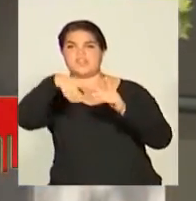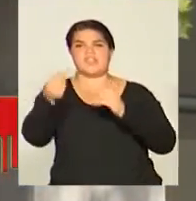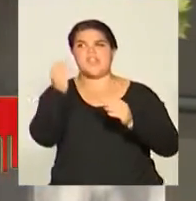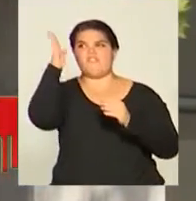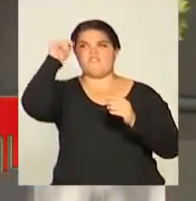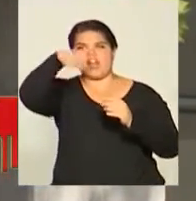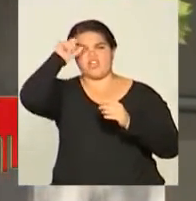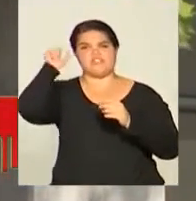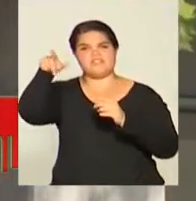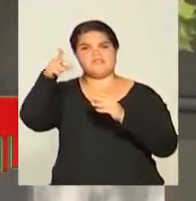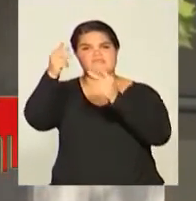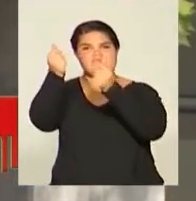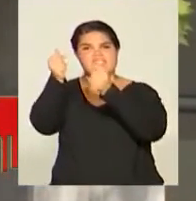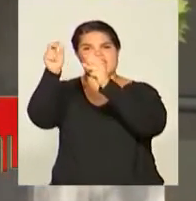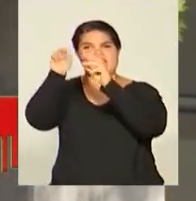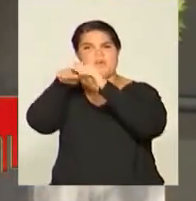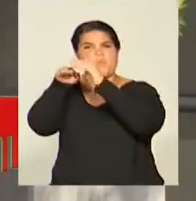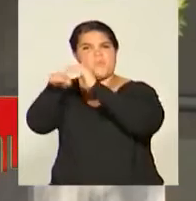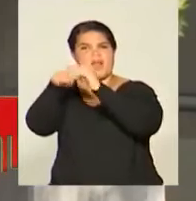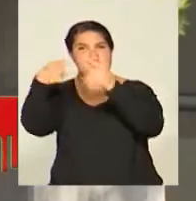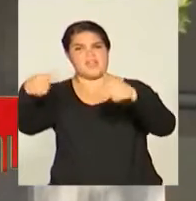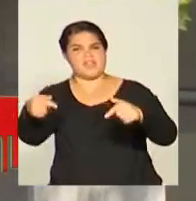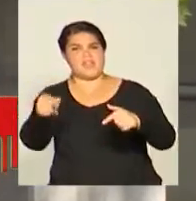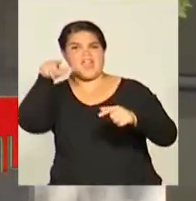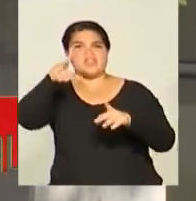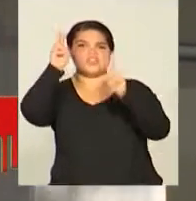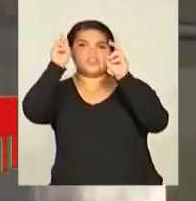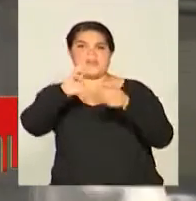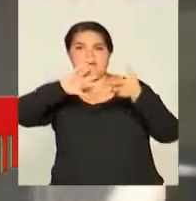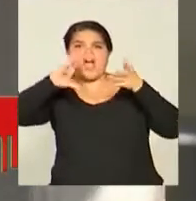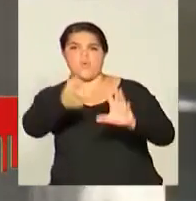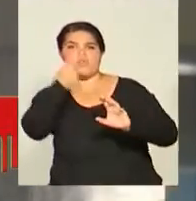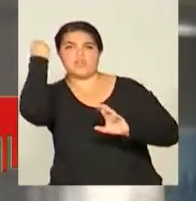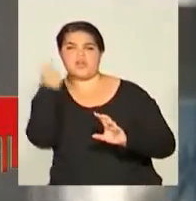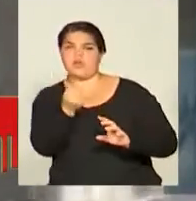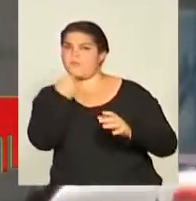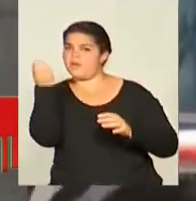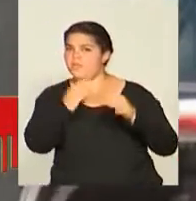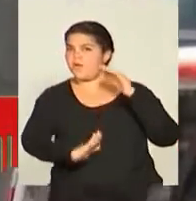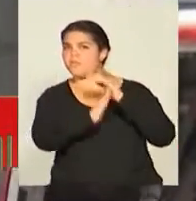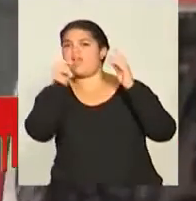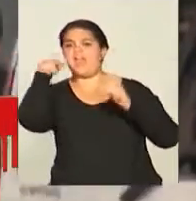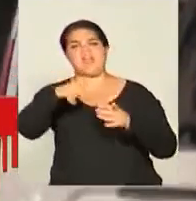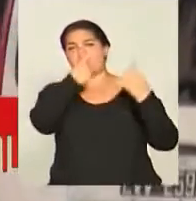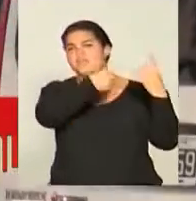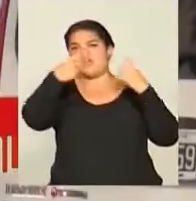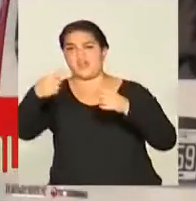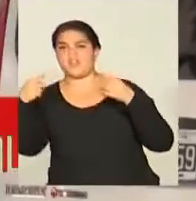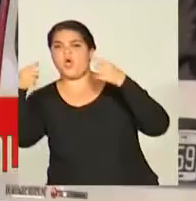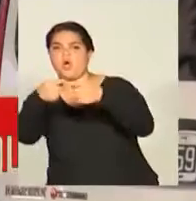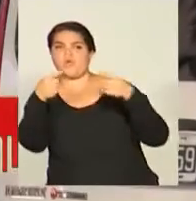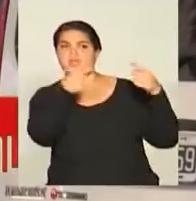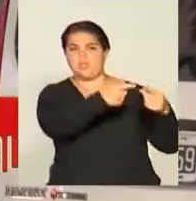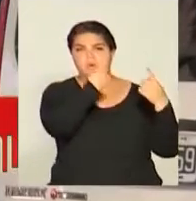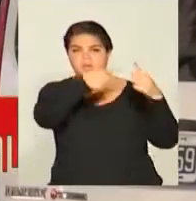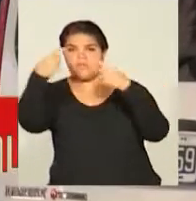pasa la primera medida económica fuerte. Tiene otros desafíos en justicia, en un montón de cuestiones, pero